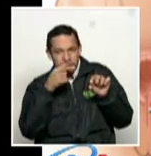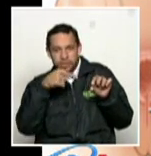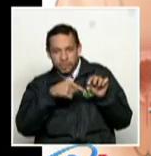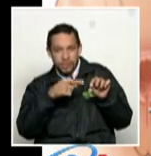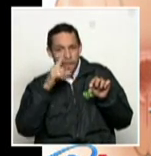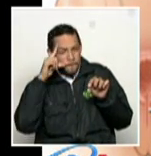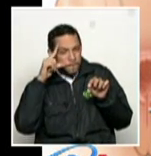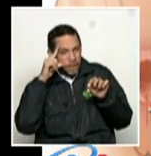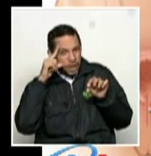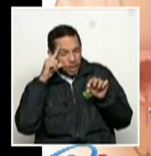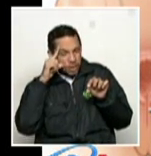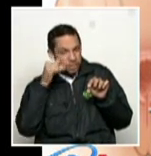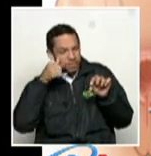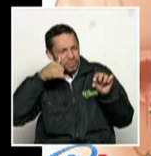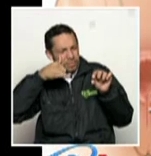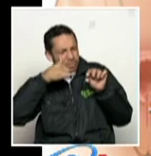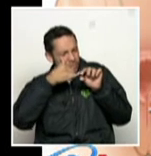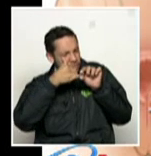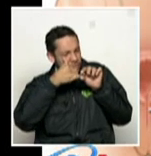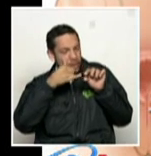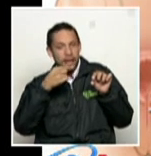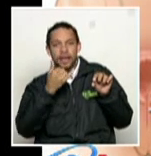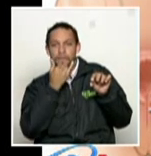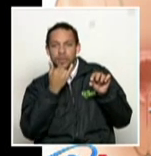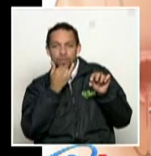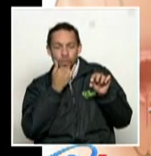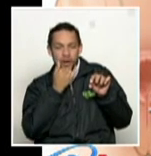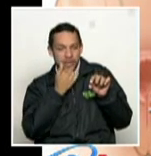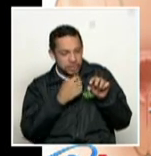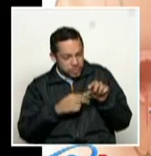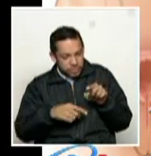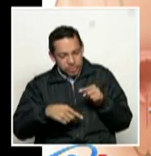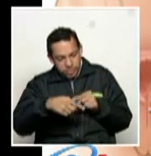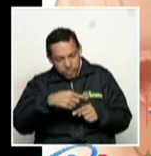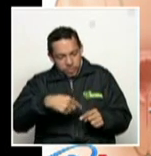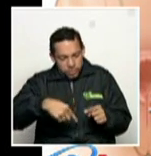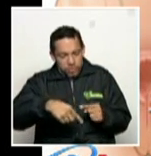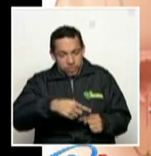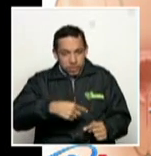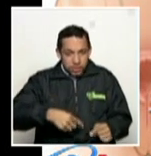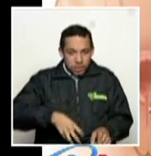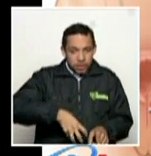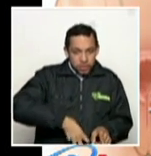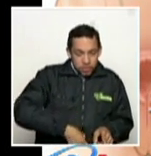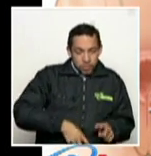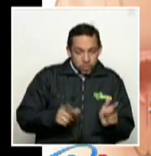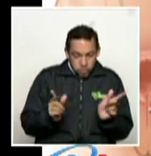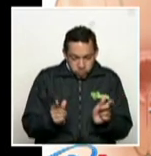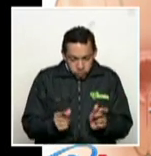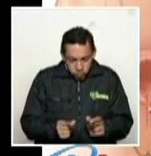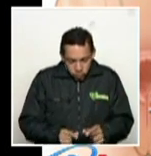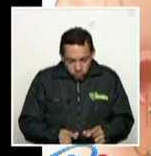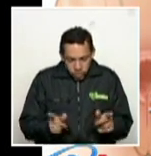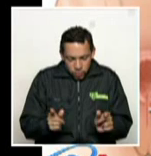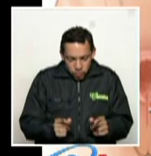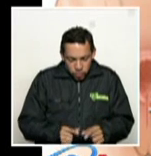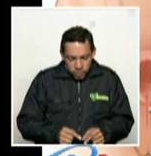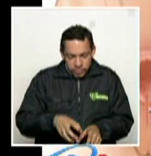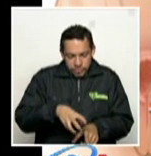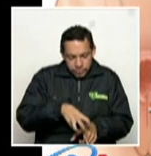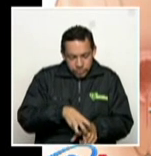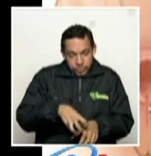manguerita que tiene una pantallita en la punta y uno mira qué es lo que está pasando en la vejiga y en la desembocadura de esos otros dos tubitos de arriba que llaman